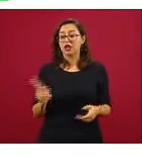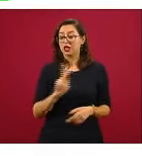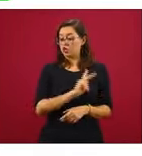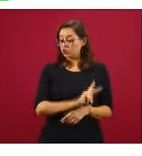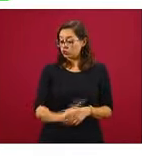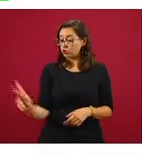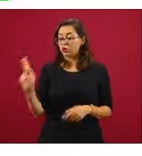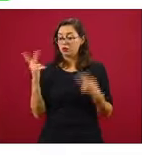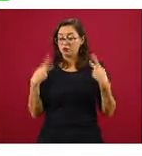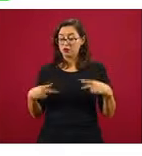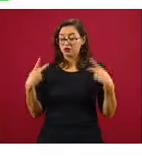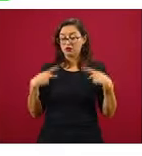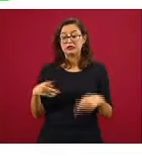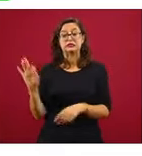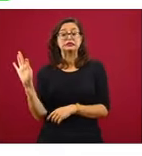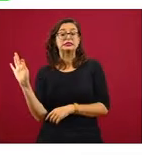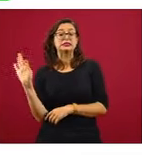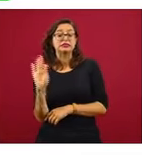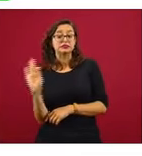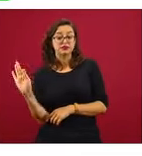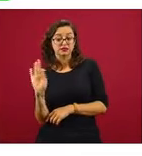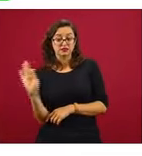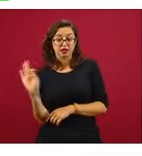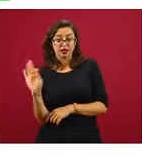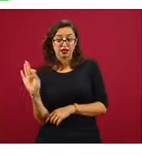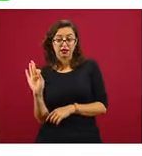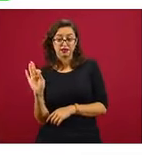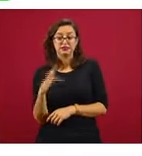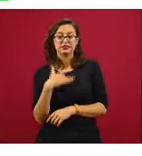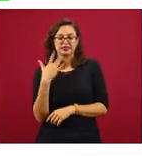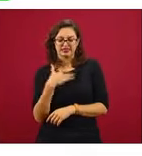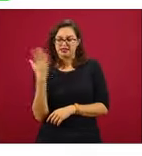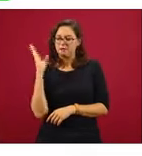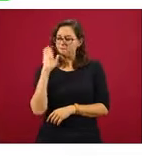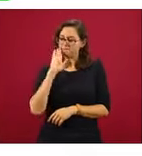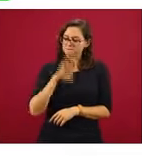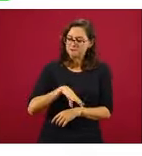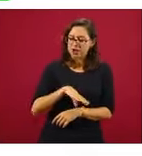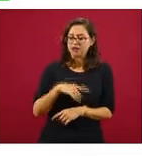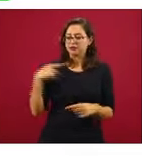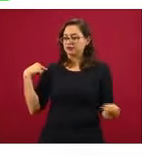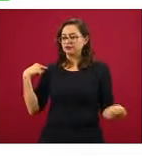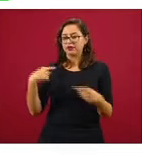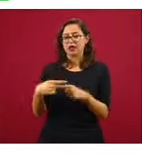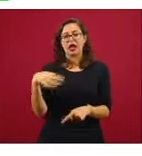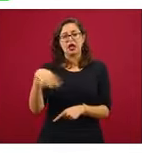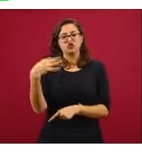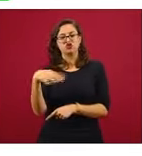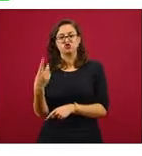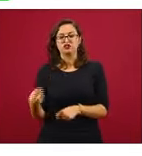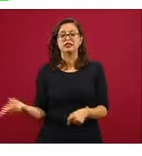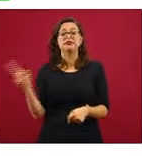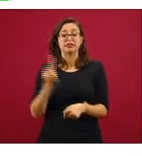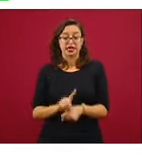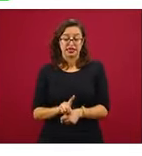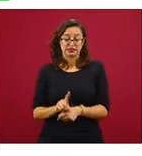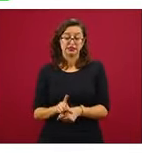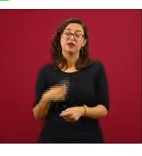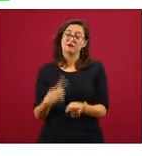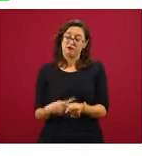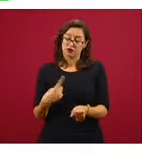el momento estimados que han iniciado con signos y síntomas solamente en los últimos 14 días, por lo tanto representan